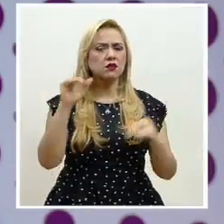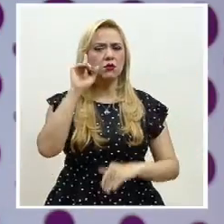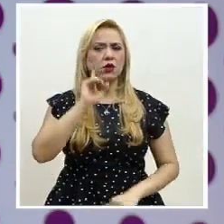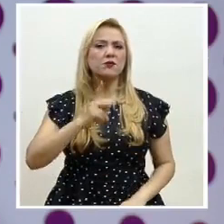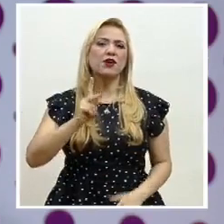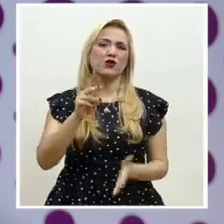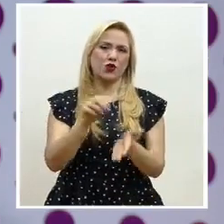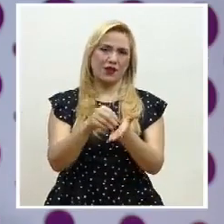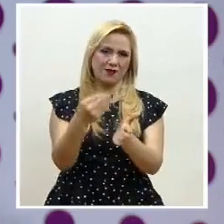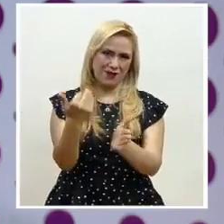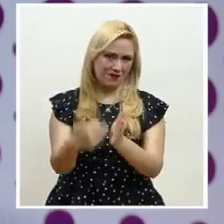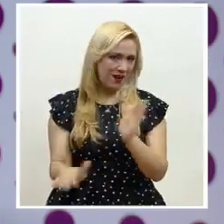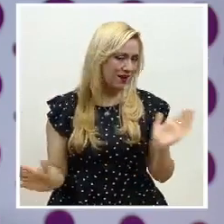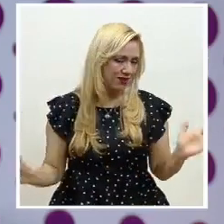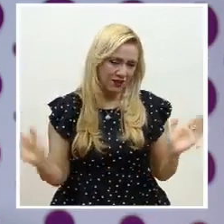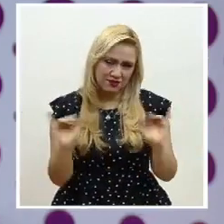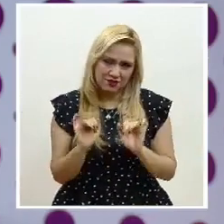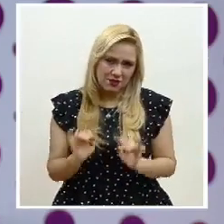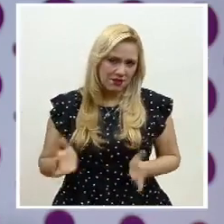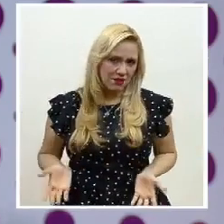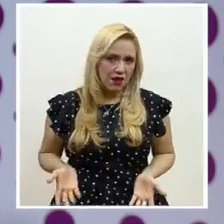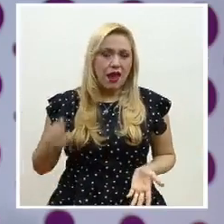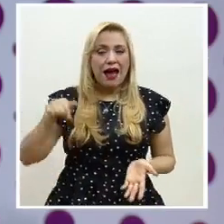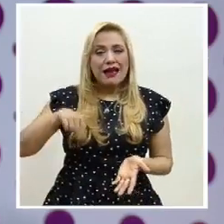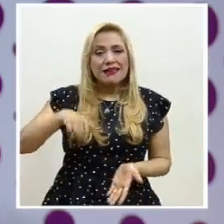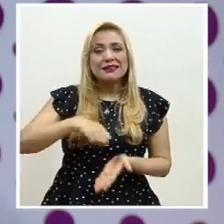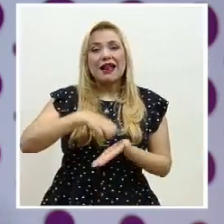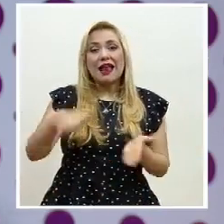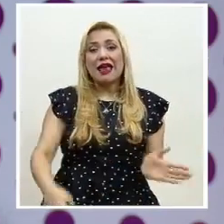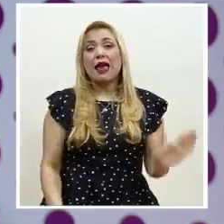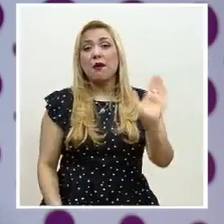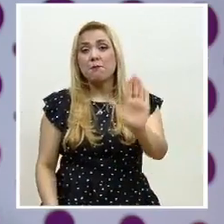¿no? Entonces, el ejemplo que pone la Corte en equilibrar,